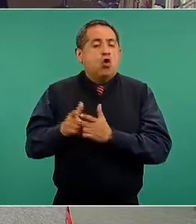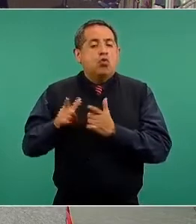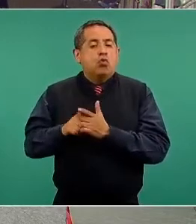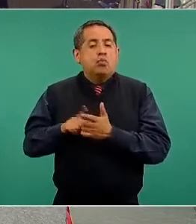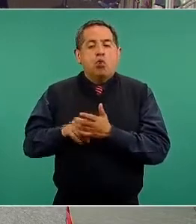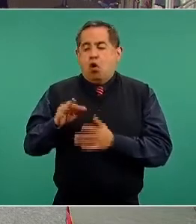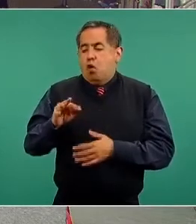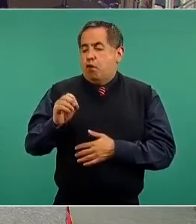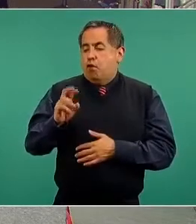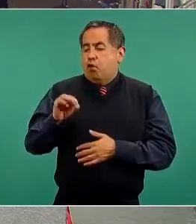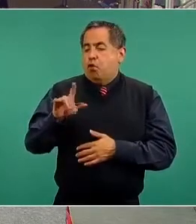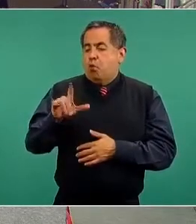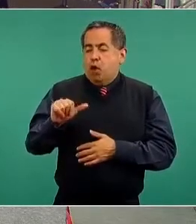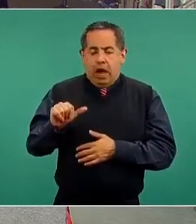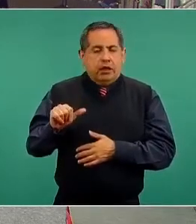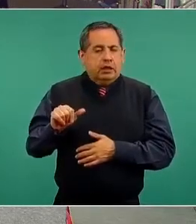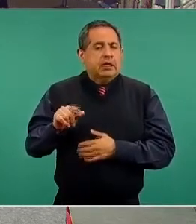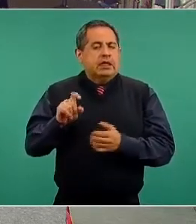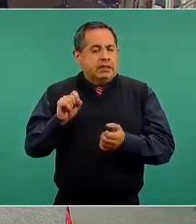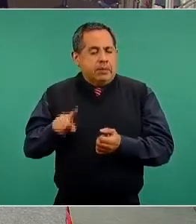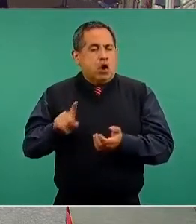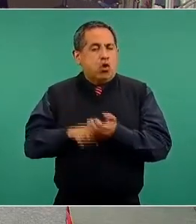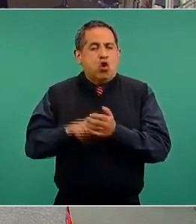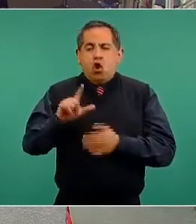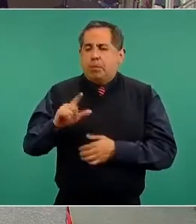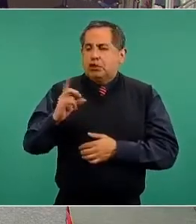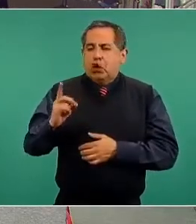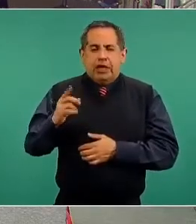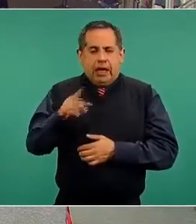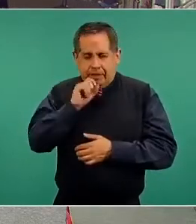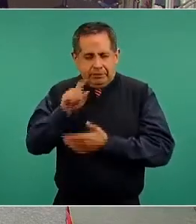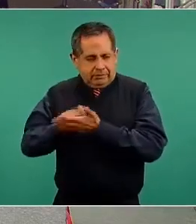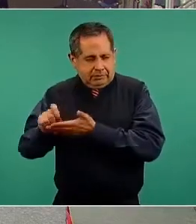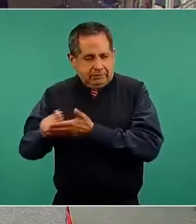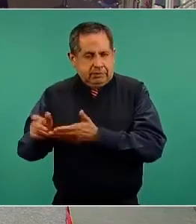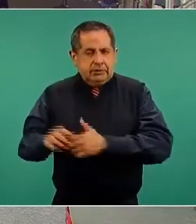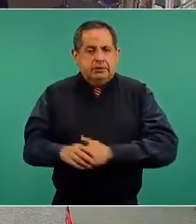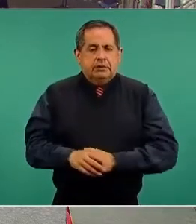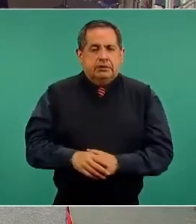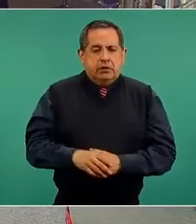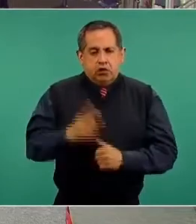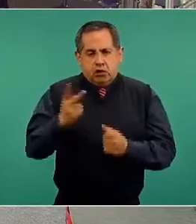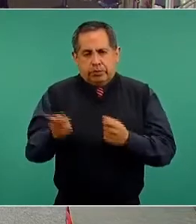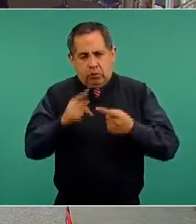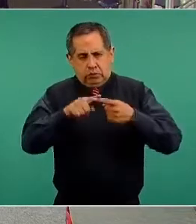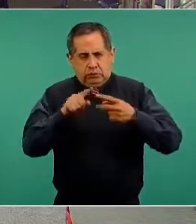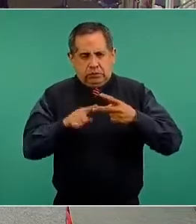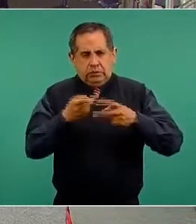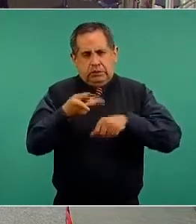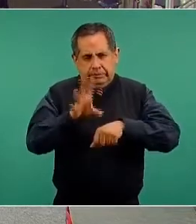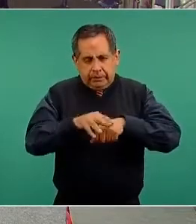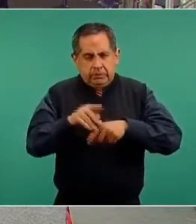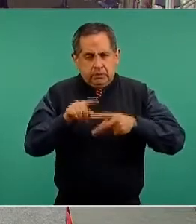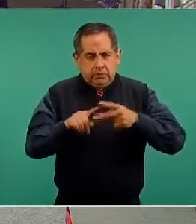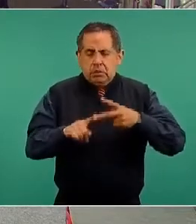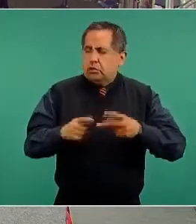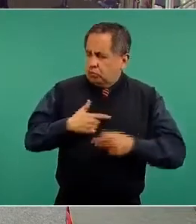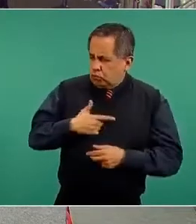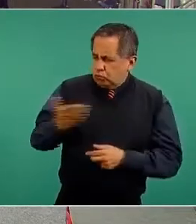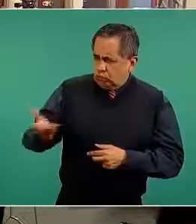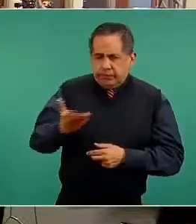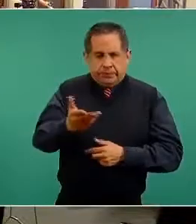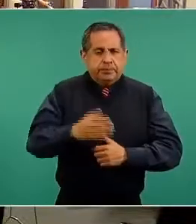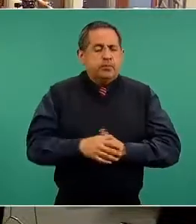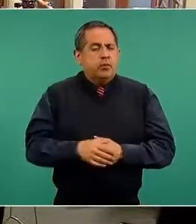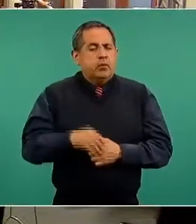y columnista en López Dóriga Digital. Ahora le quiero hacer 3 preguntas, doctor, por favor. Una por una, por favor, si me lo permite. Con gusto.